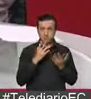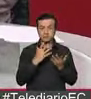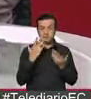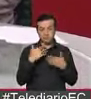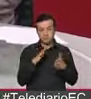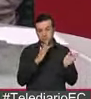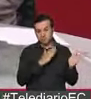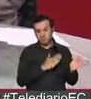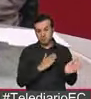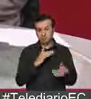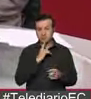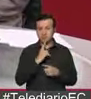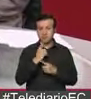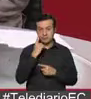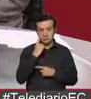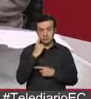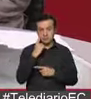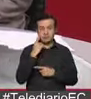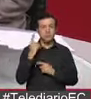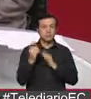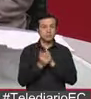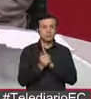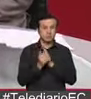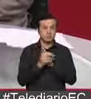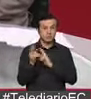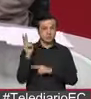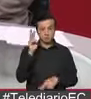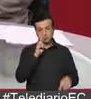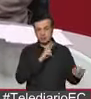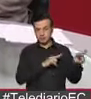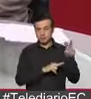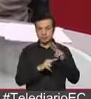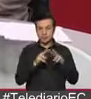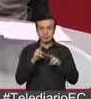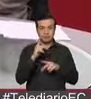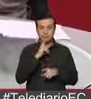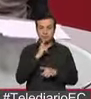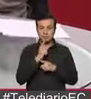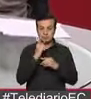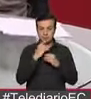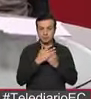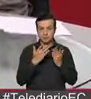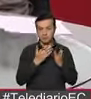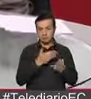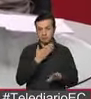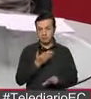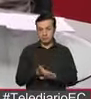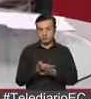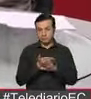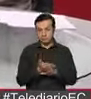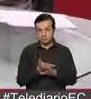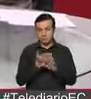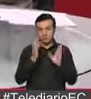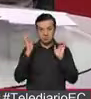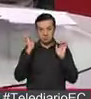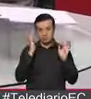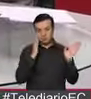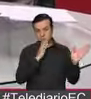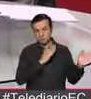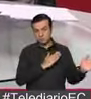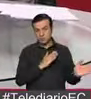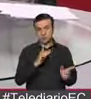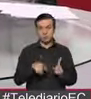esta comprensión esta capacidad de análisis esta capacidad de diagnosticar y de plantear política pública pero también